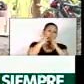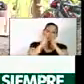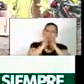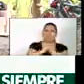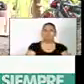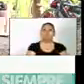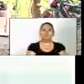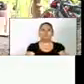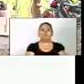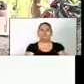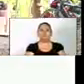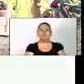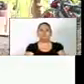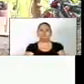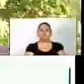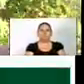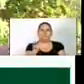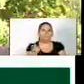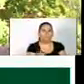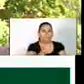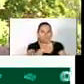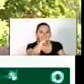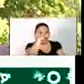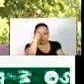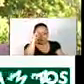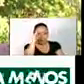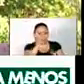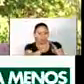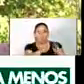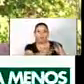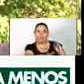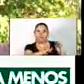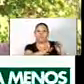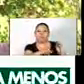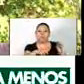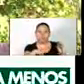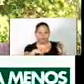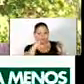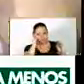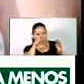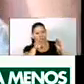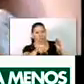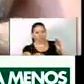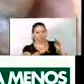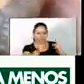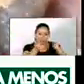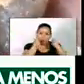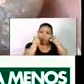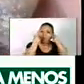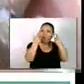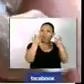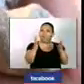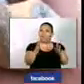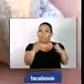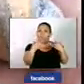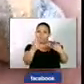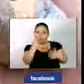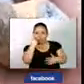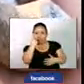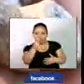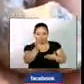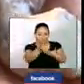para los trabajadores y el dueño de este terreno han quedado sorprendidos al ver este tipo de